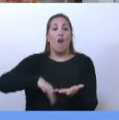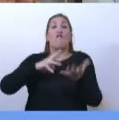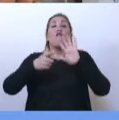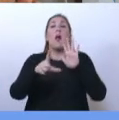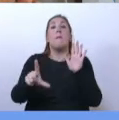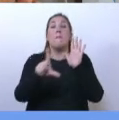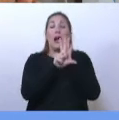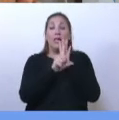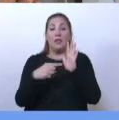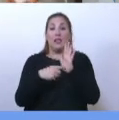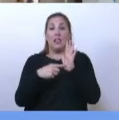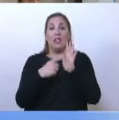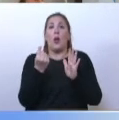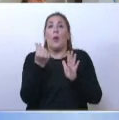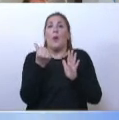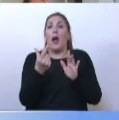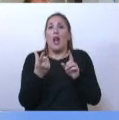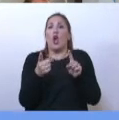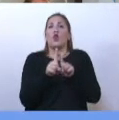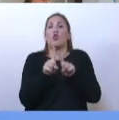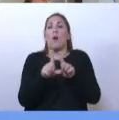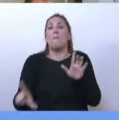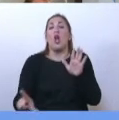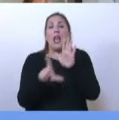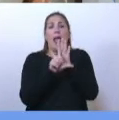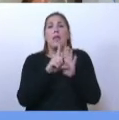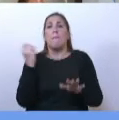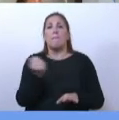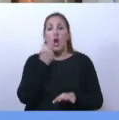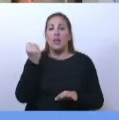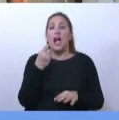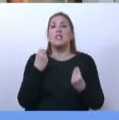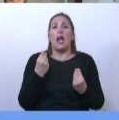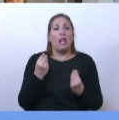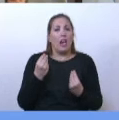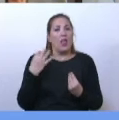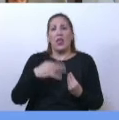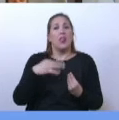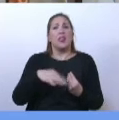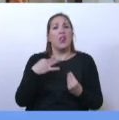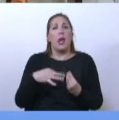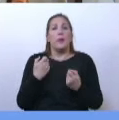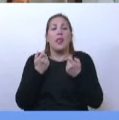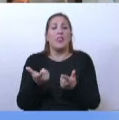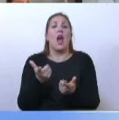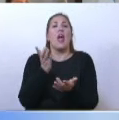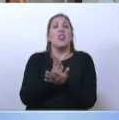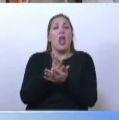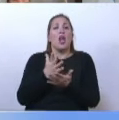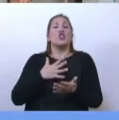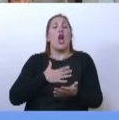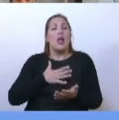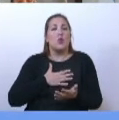con jerarquía de ley expresa la importancia que le debemos dar al derecho a la salud y al respeto